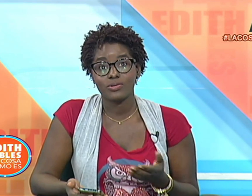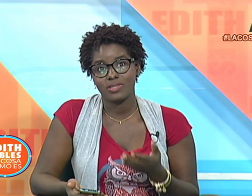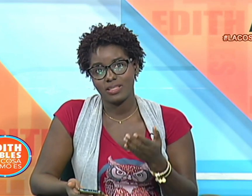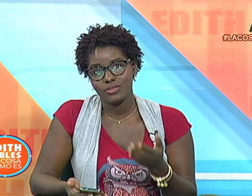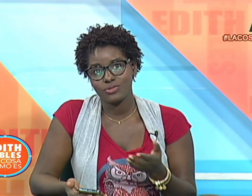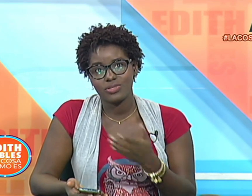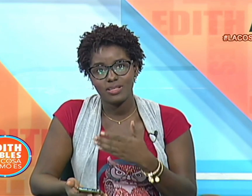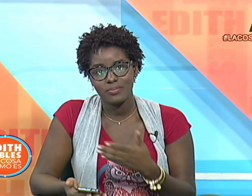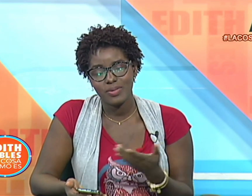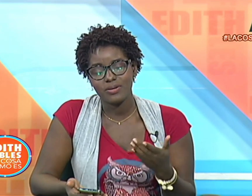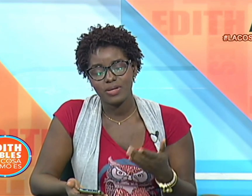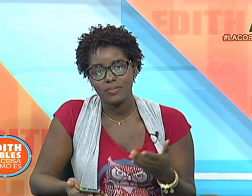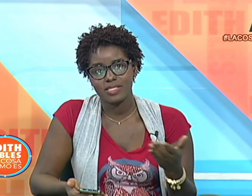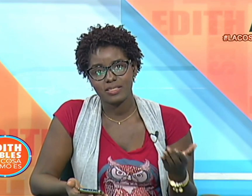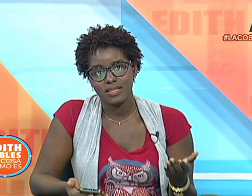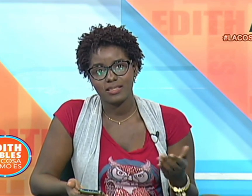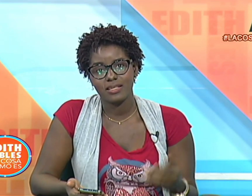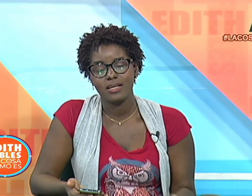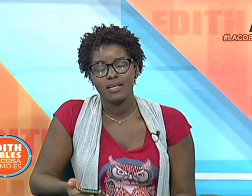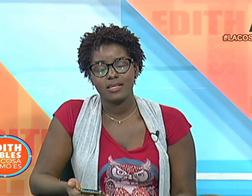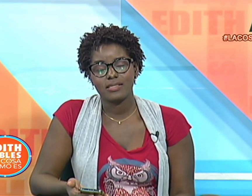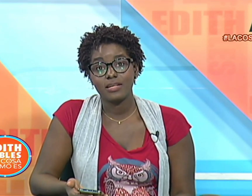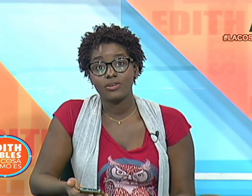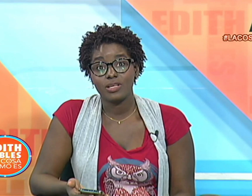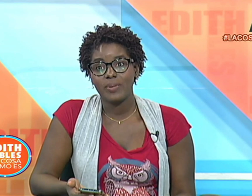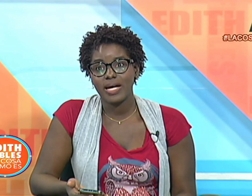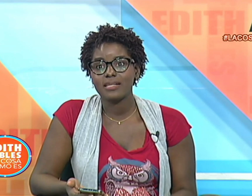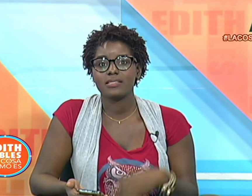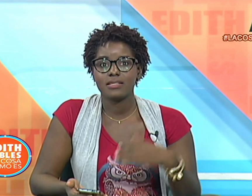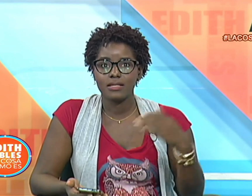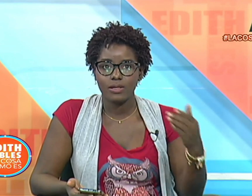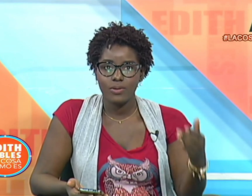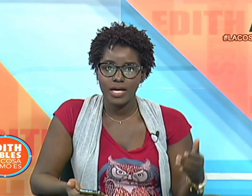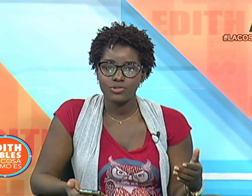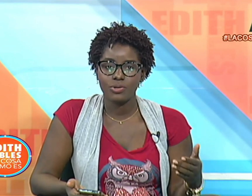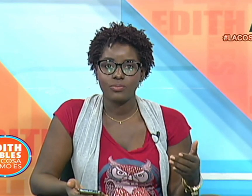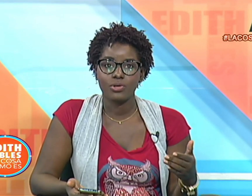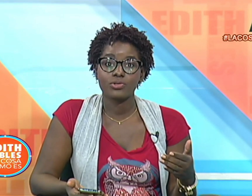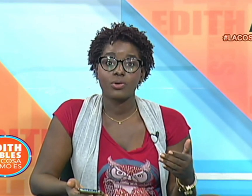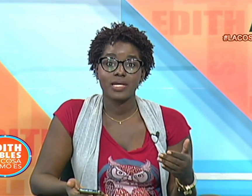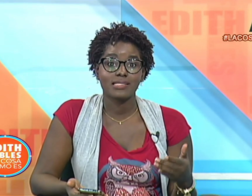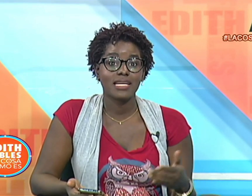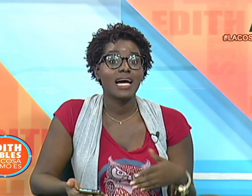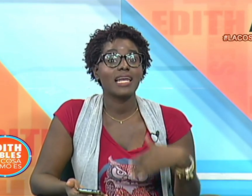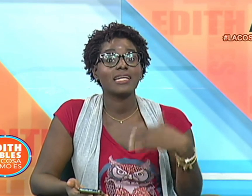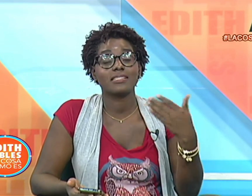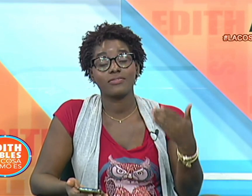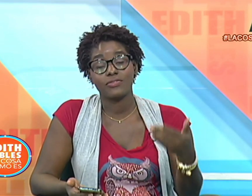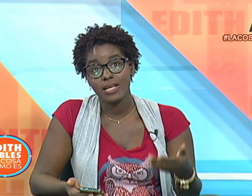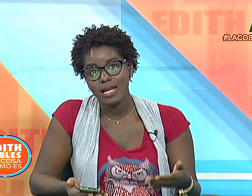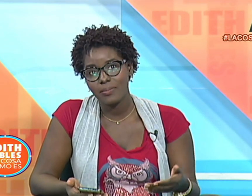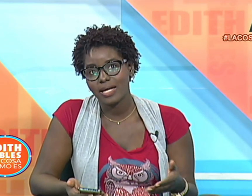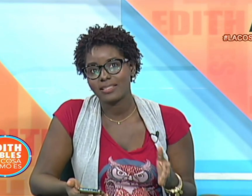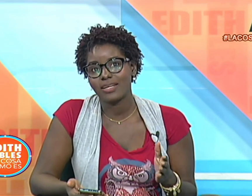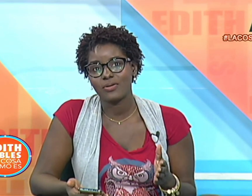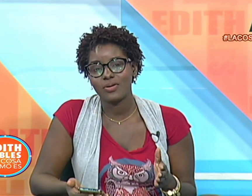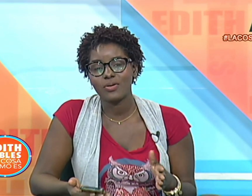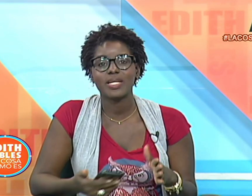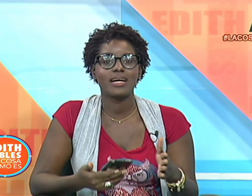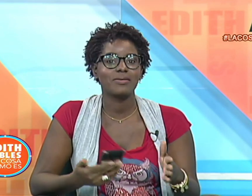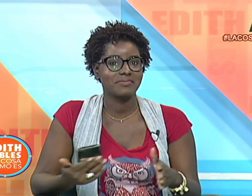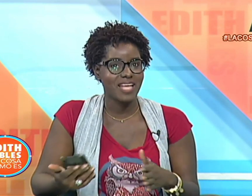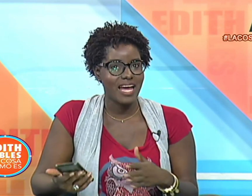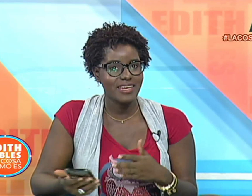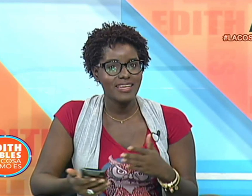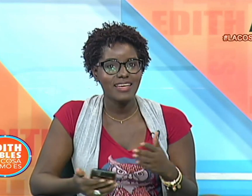públicos que de hecho ustedes vieron que el presidente salió del país y lo ha hecho en vuelos comerciales y fue en la parte económica